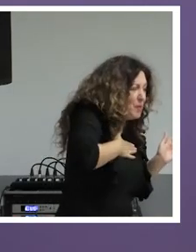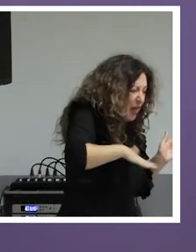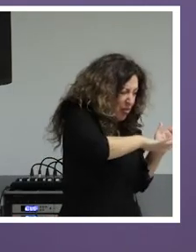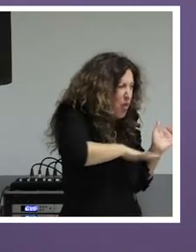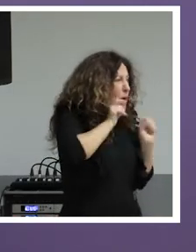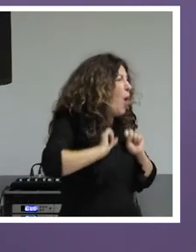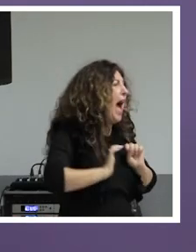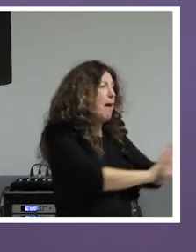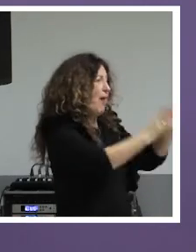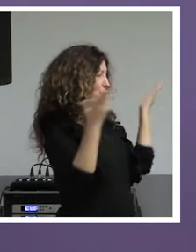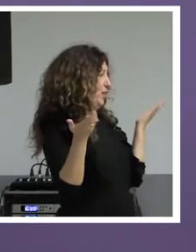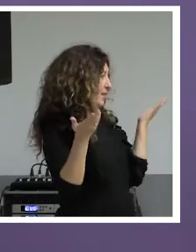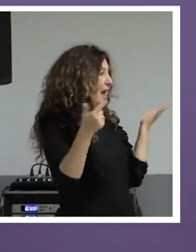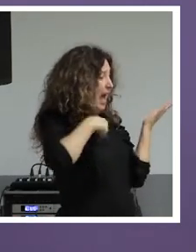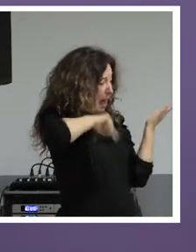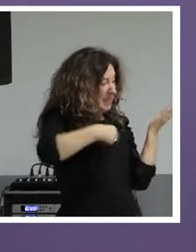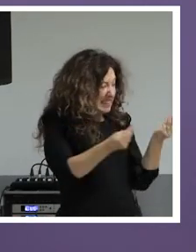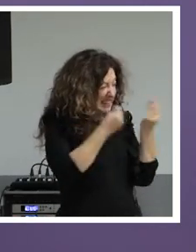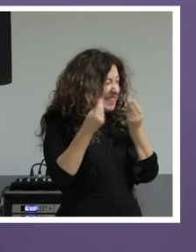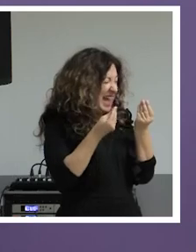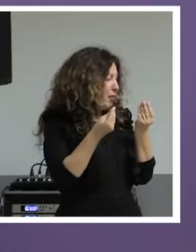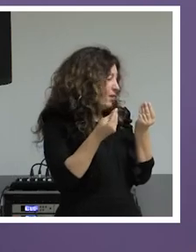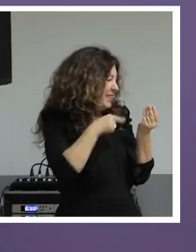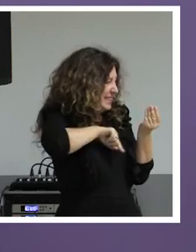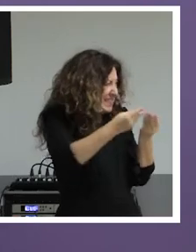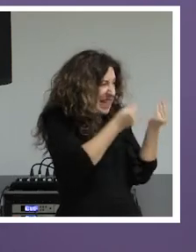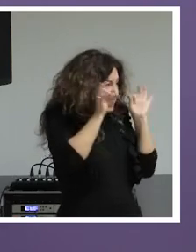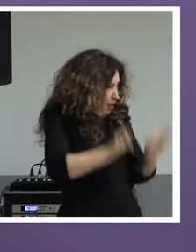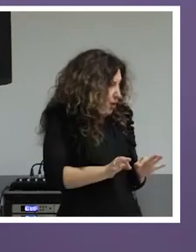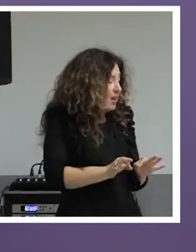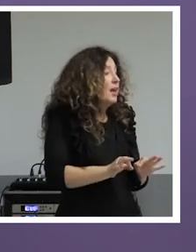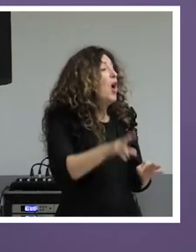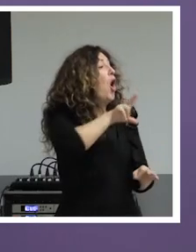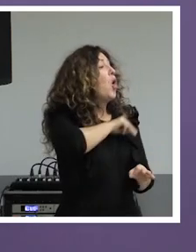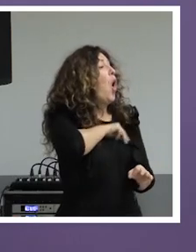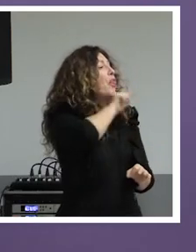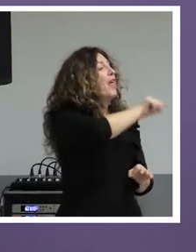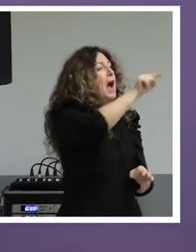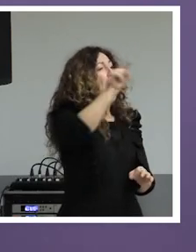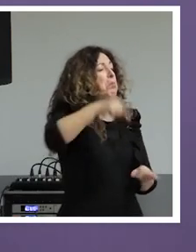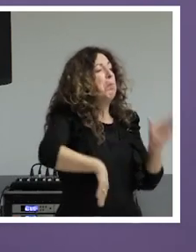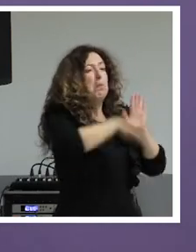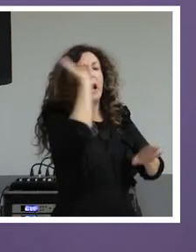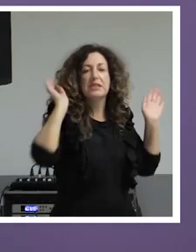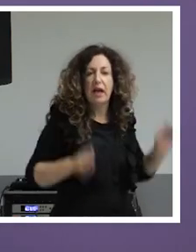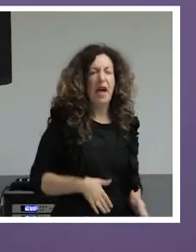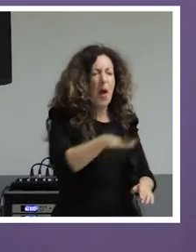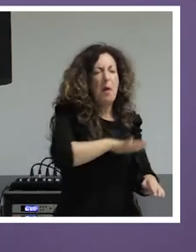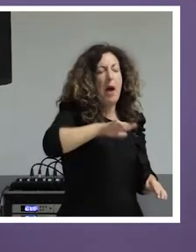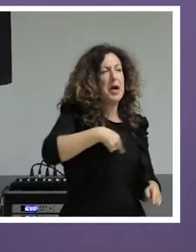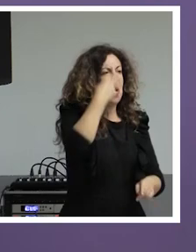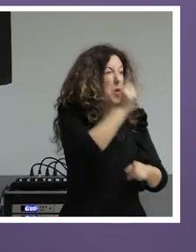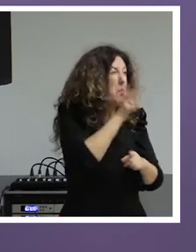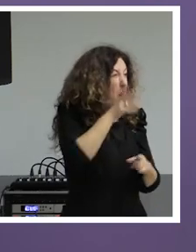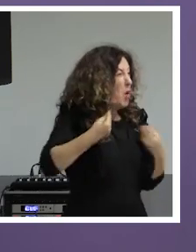no haya 43 casas de apuestas y en cierta parte tenía razón los vecinos se preocupan por su barrios y por su Distrito